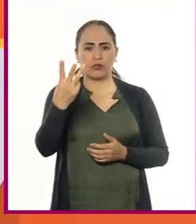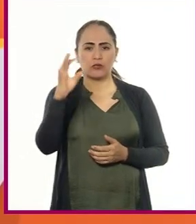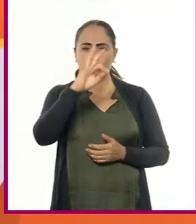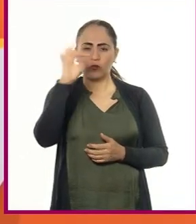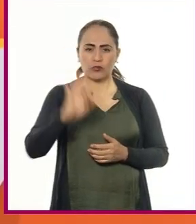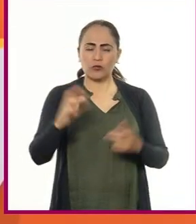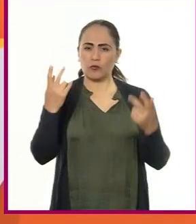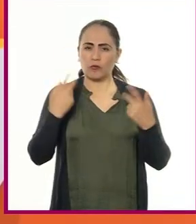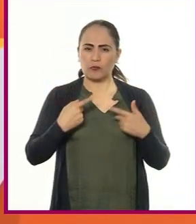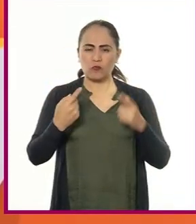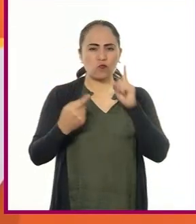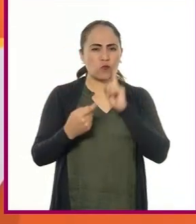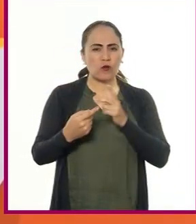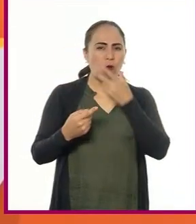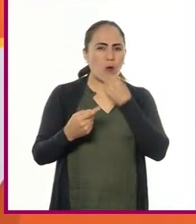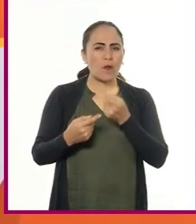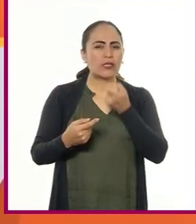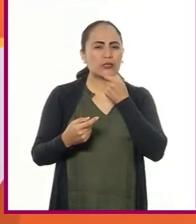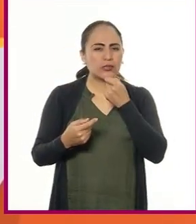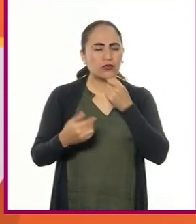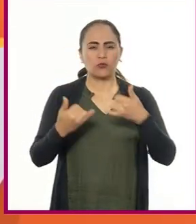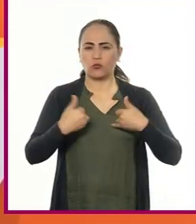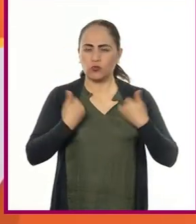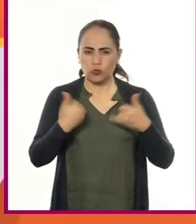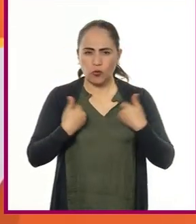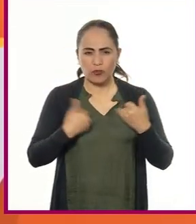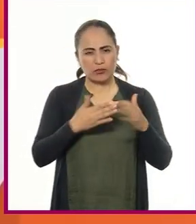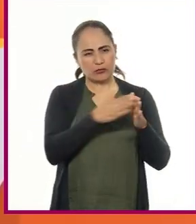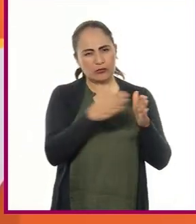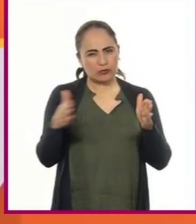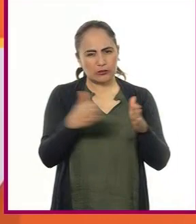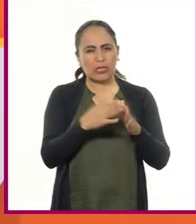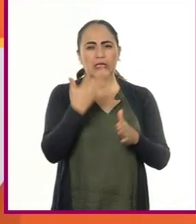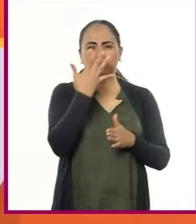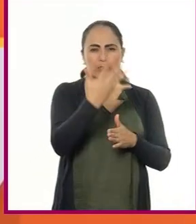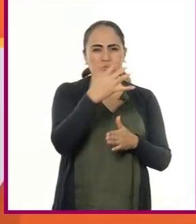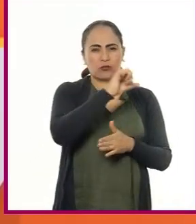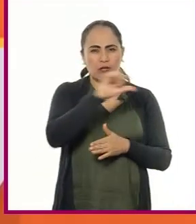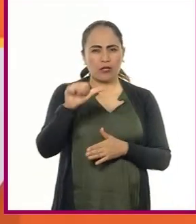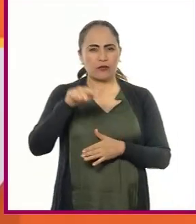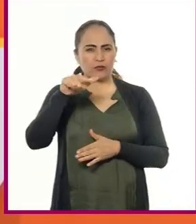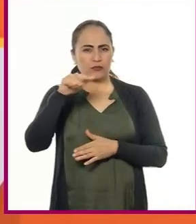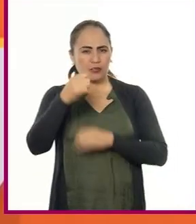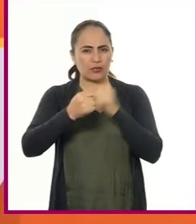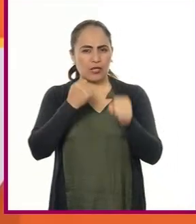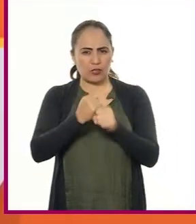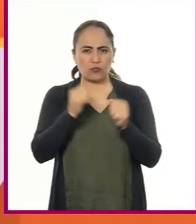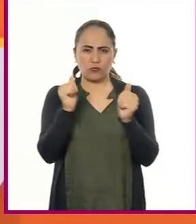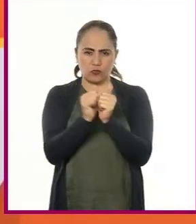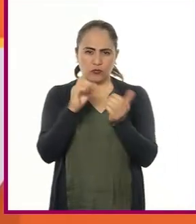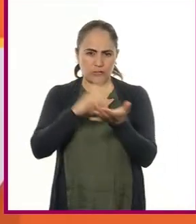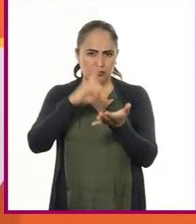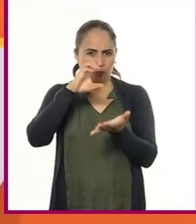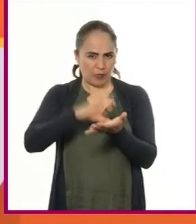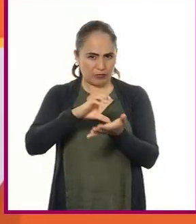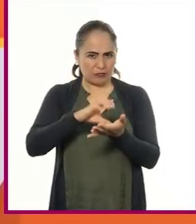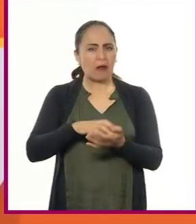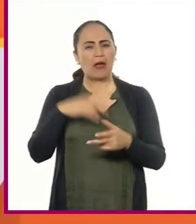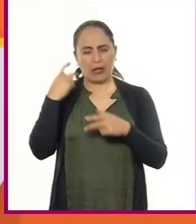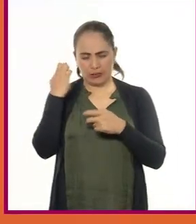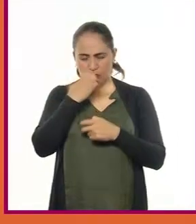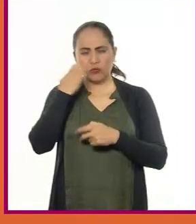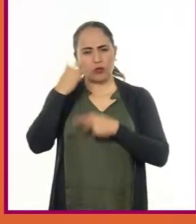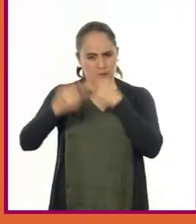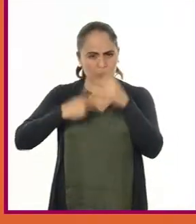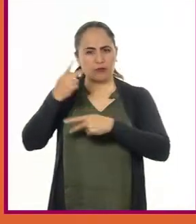75.3% de las niñas, niños y adolescentes de entre 5 y 17 años con discapacidad asiste a la